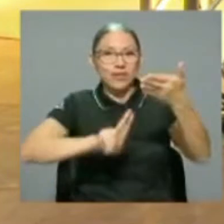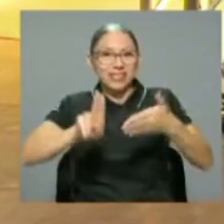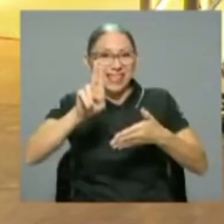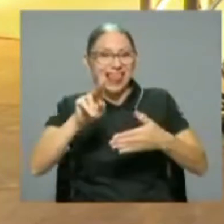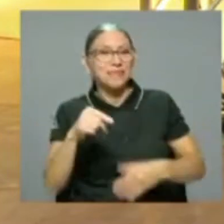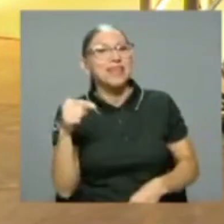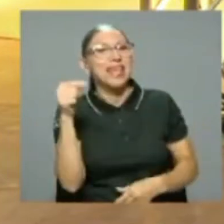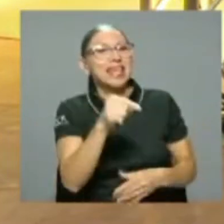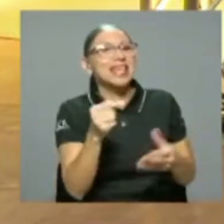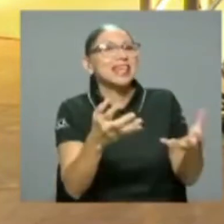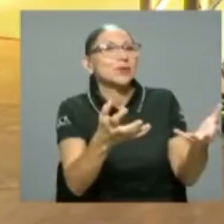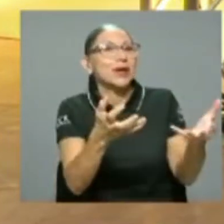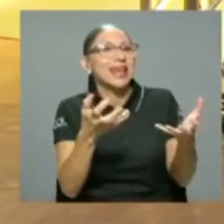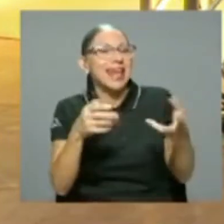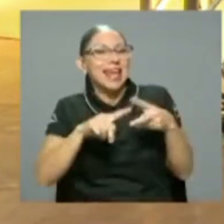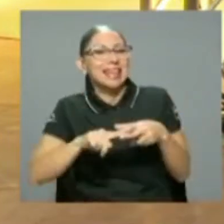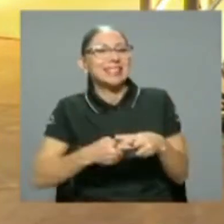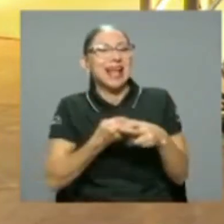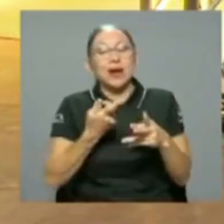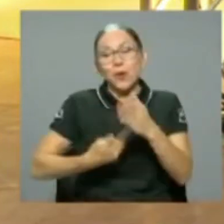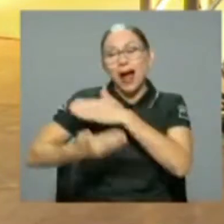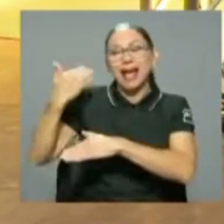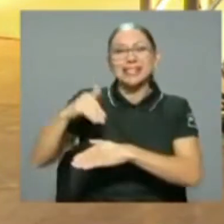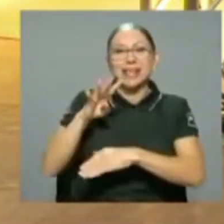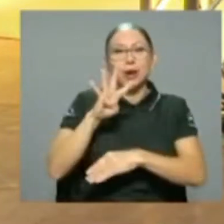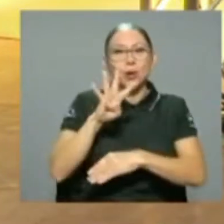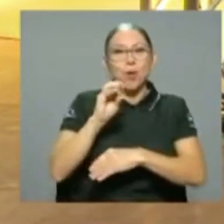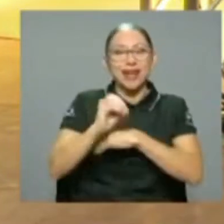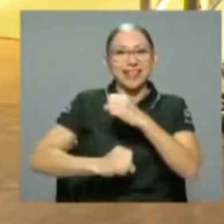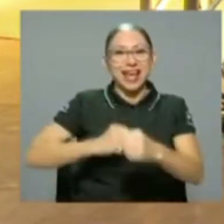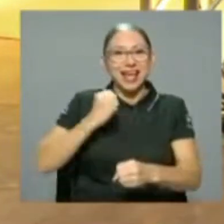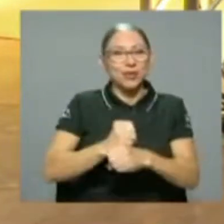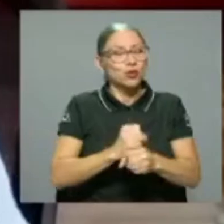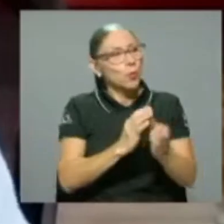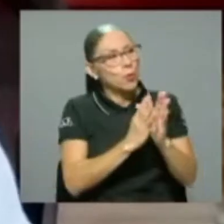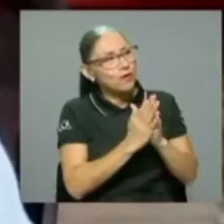iniciarlo hace 40 años. Por favor, don Fernando.